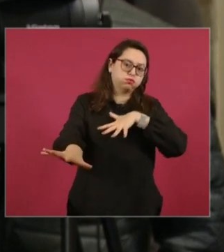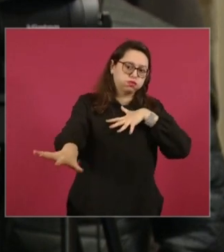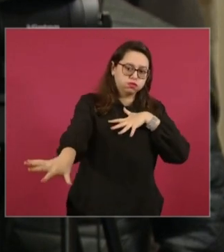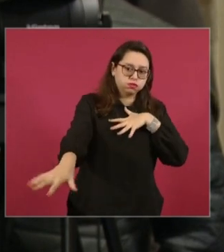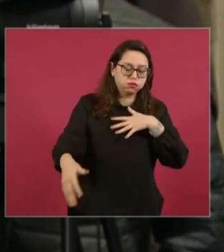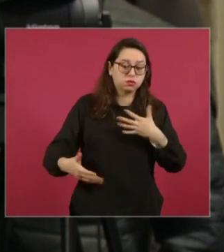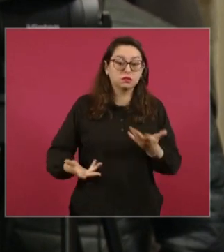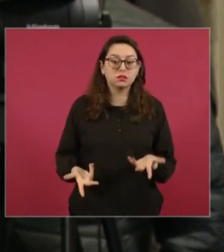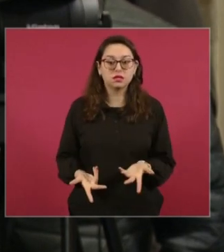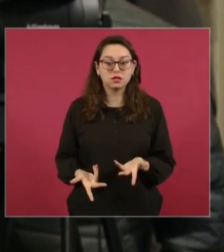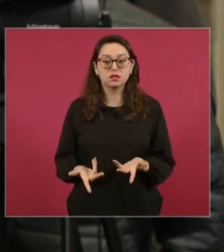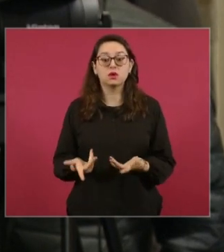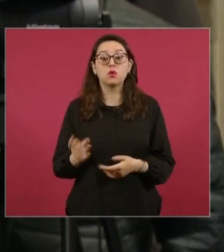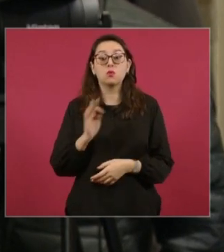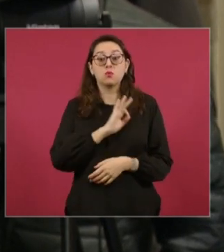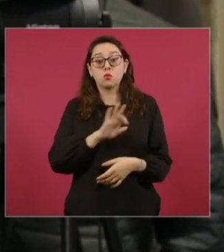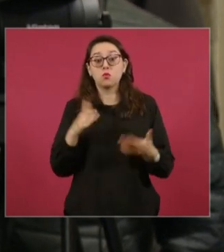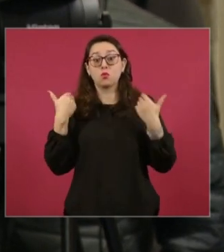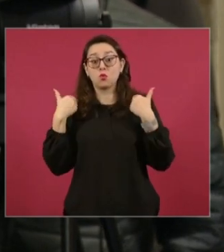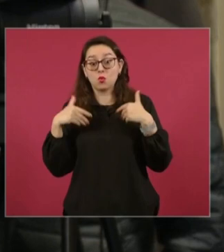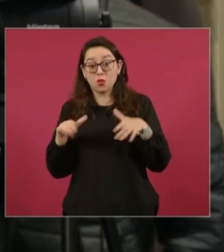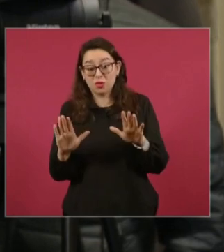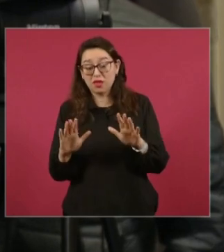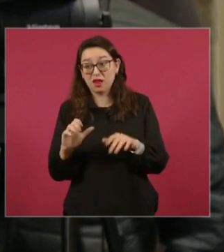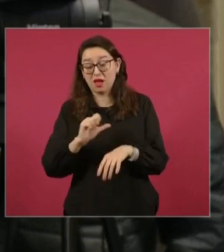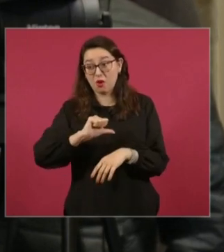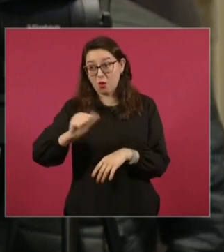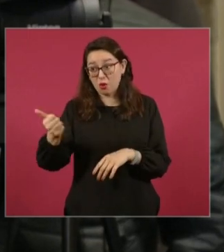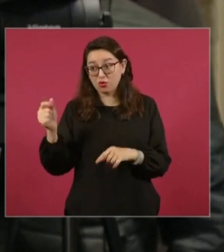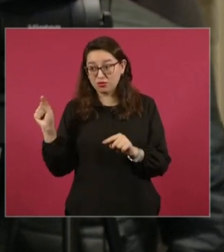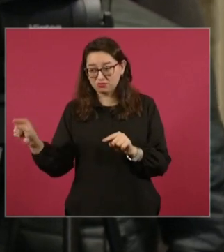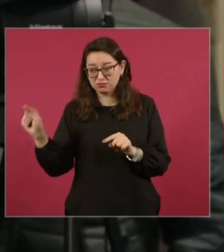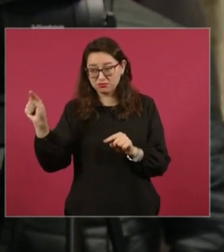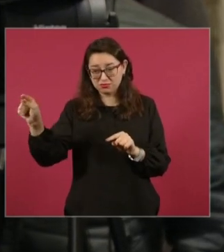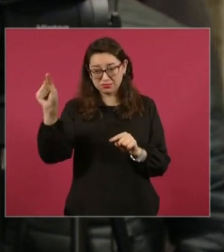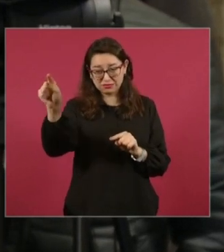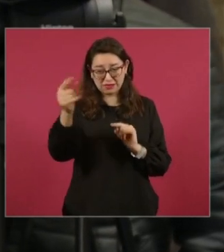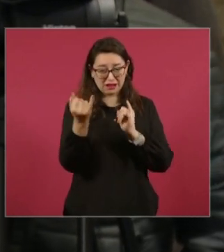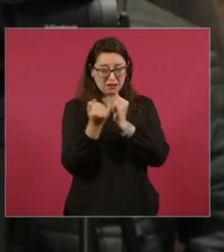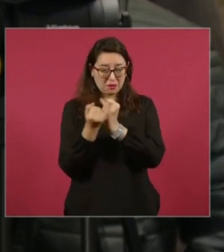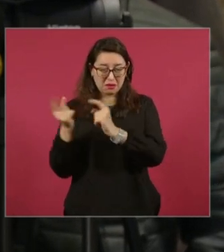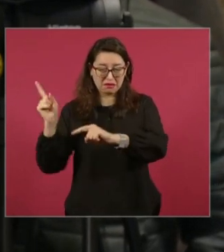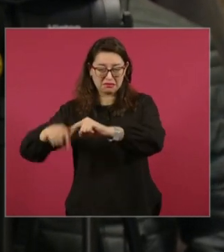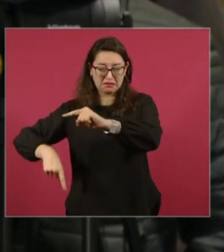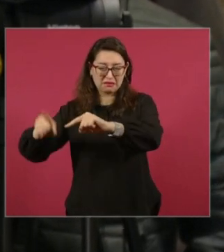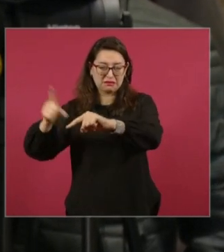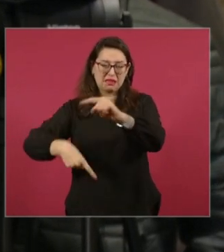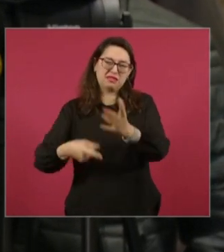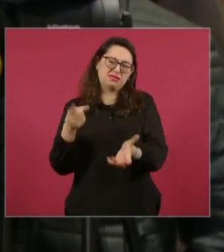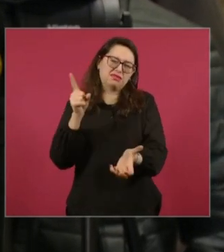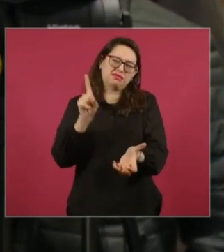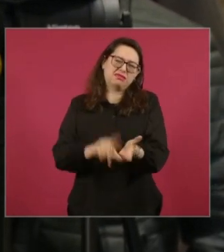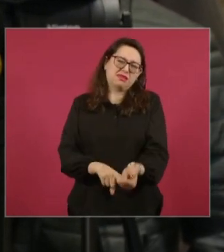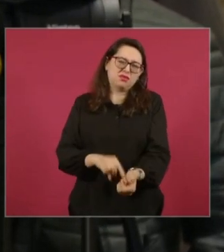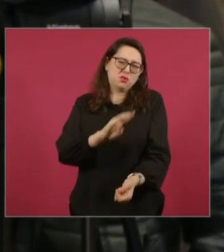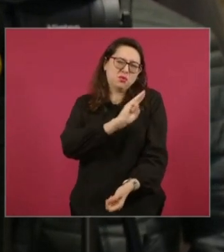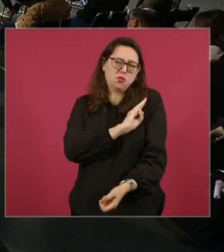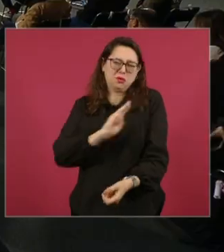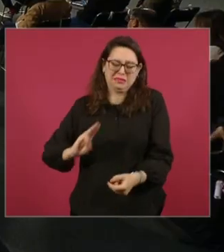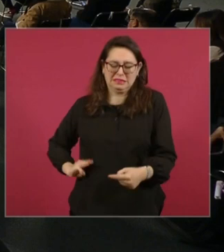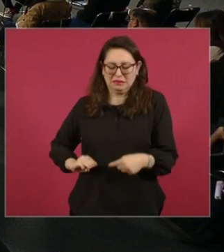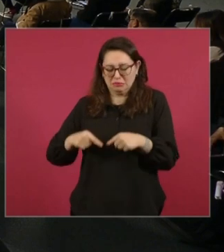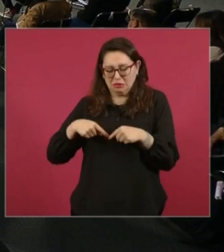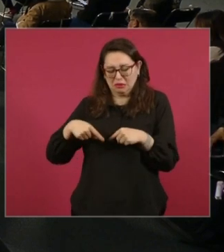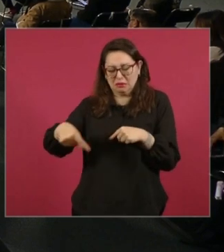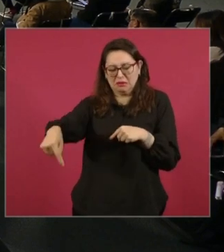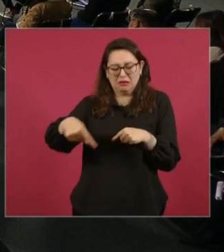se podría realizar el retiro de otras casetas en Veracruz, señor, en donde se realiza el cobro en tramos muy cortos y muchas